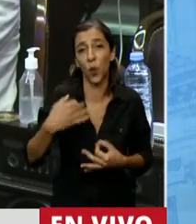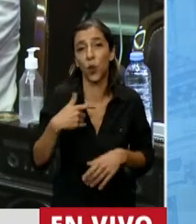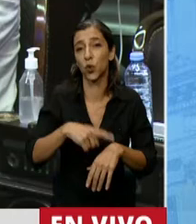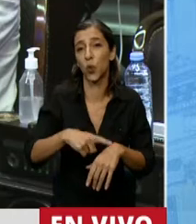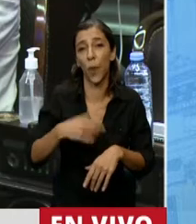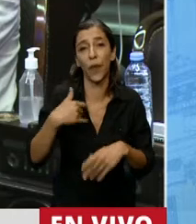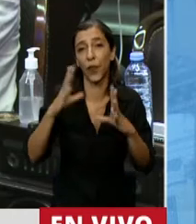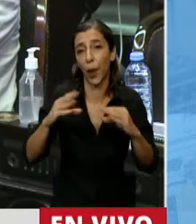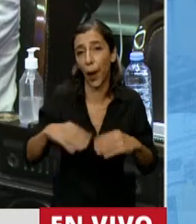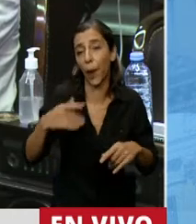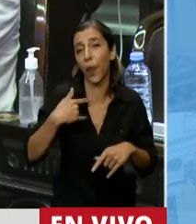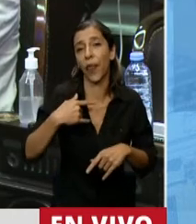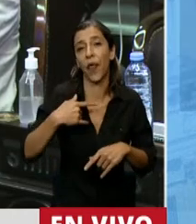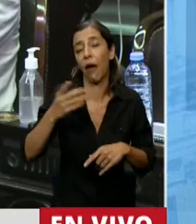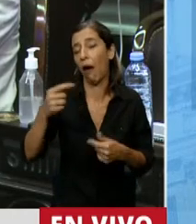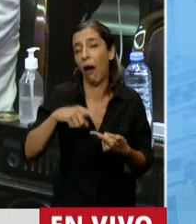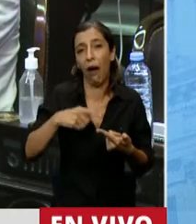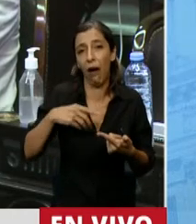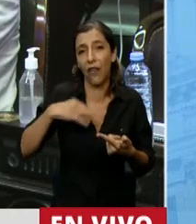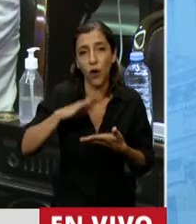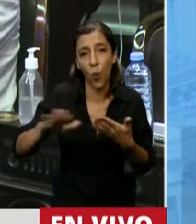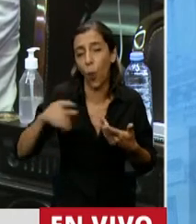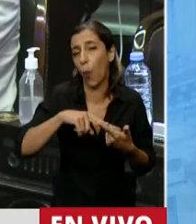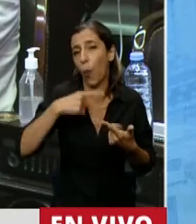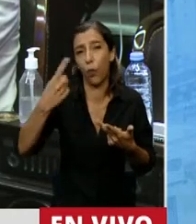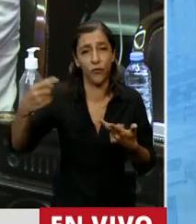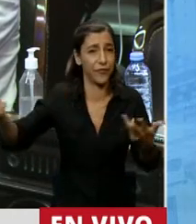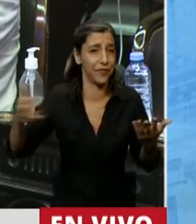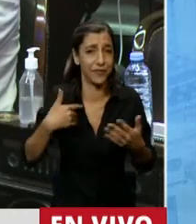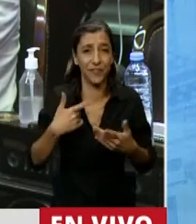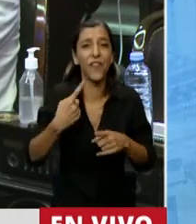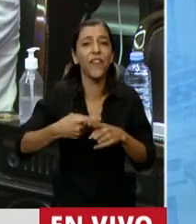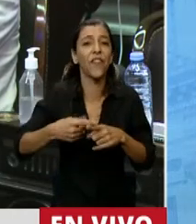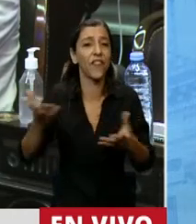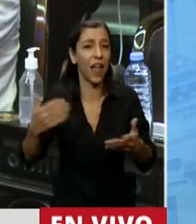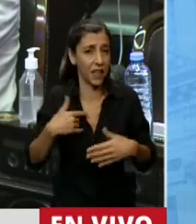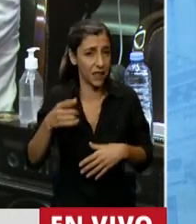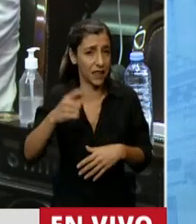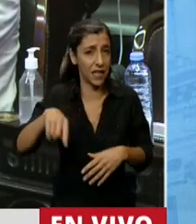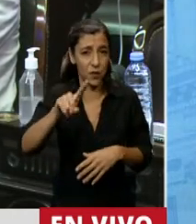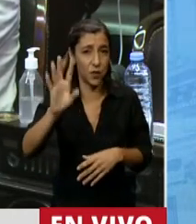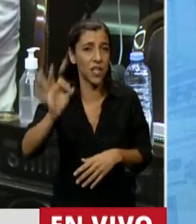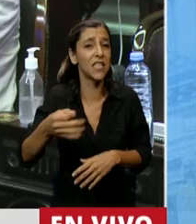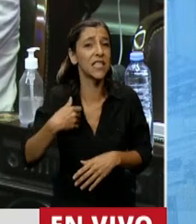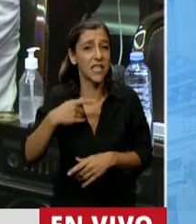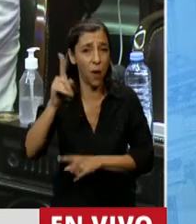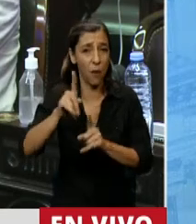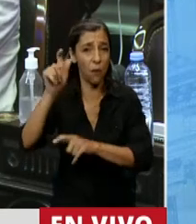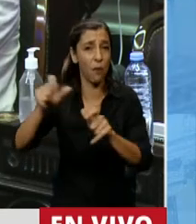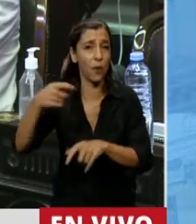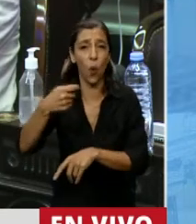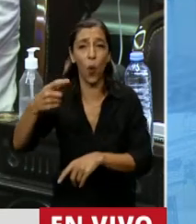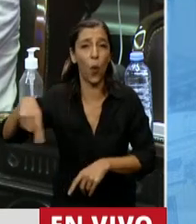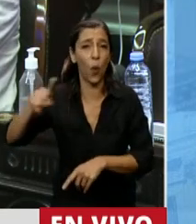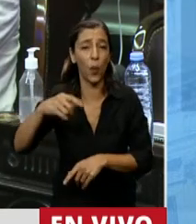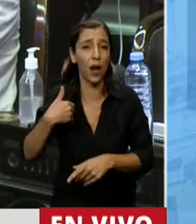fiestas, porque seguramente muchos saben lo que es tener algún abuelo que no pueda ni siquiera comprar un pan dulce